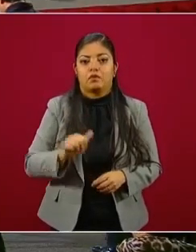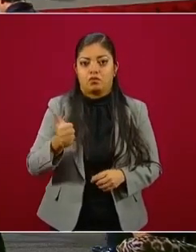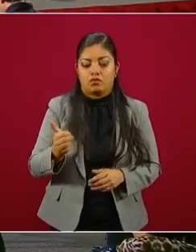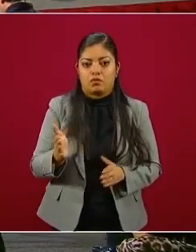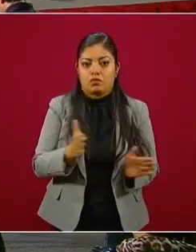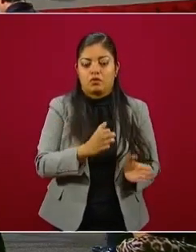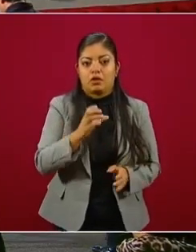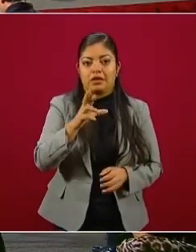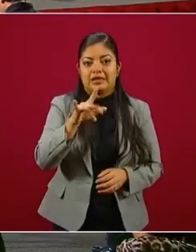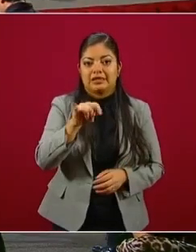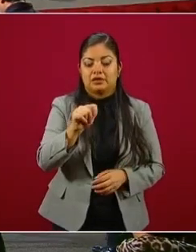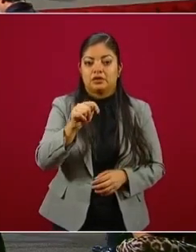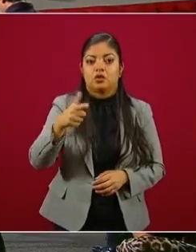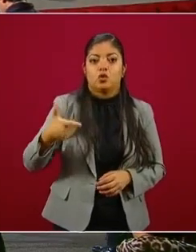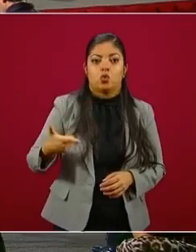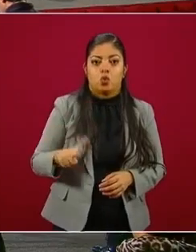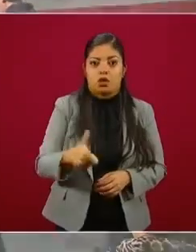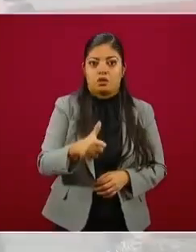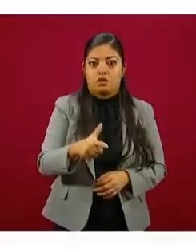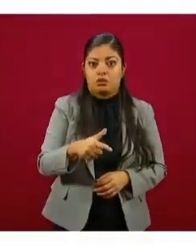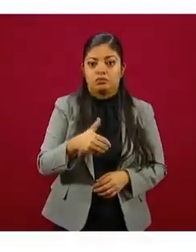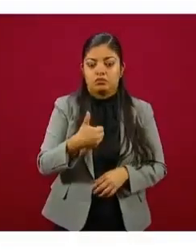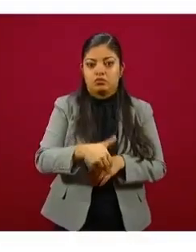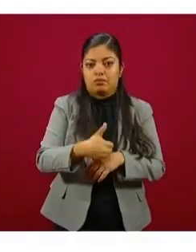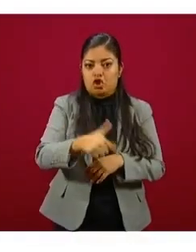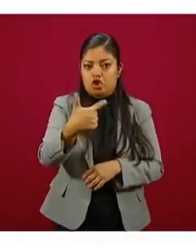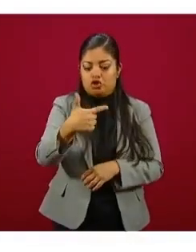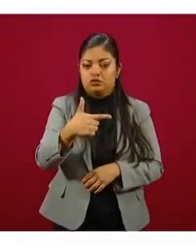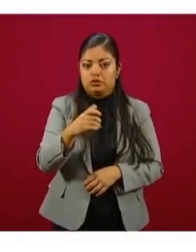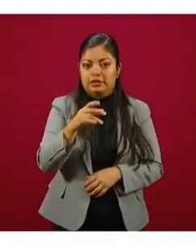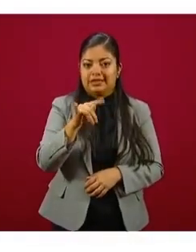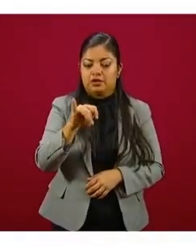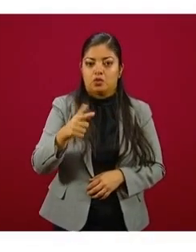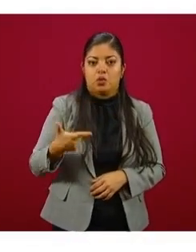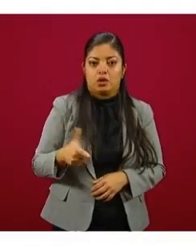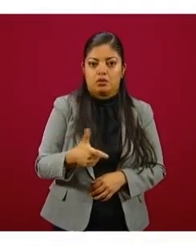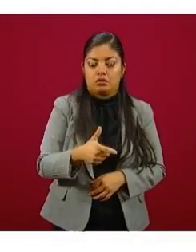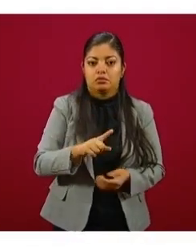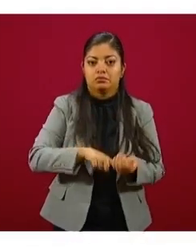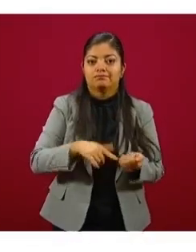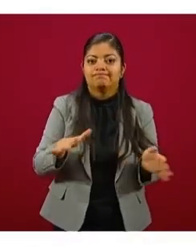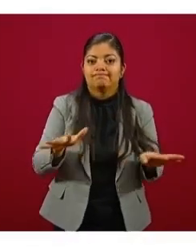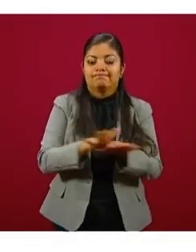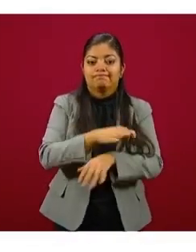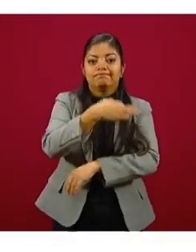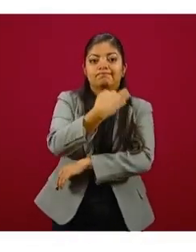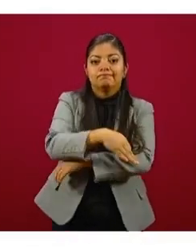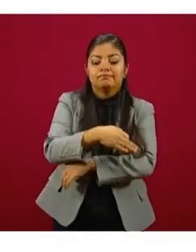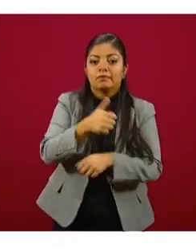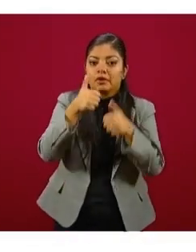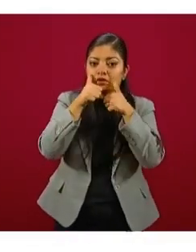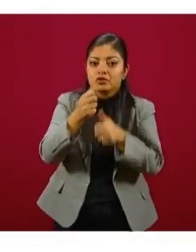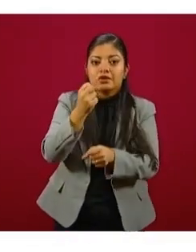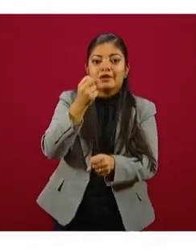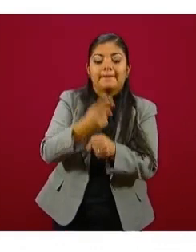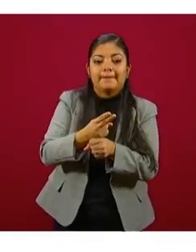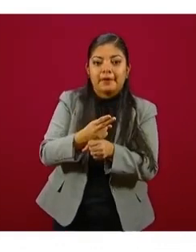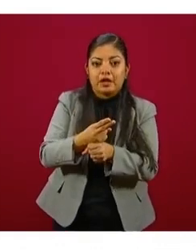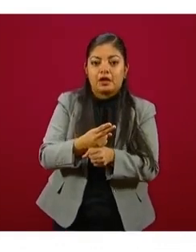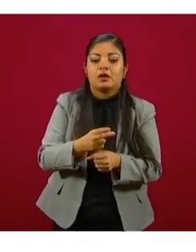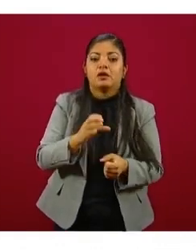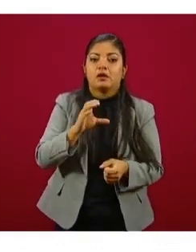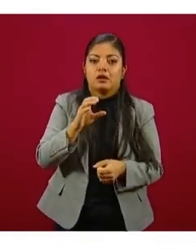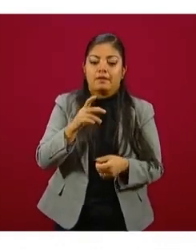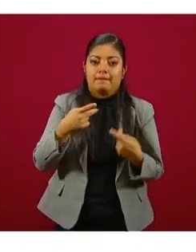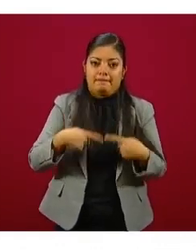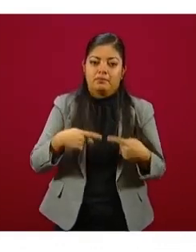Siguiente, el CRIT Guanajuato, vamos en el número 12. Se reconvierte en un hospital de atención temprana, igualmente para pacientes COVID